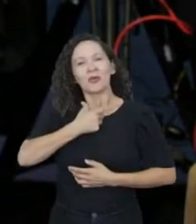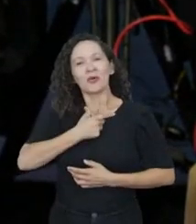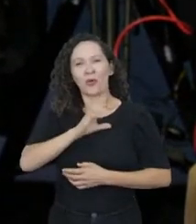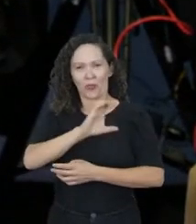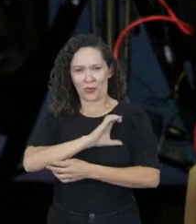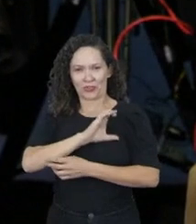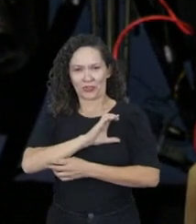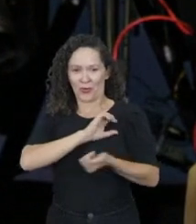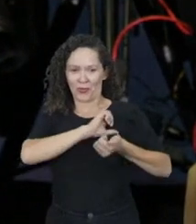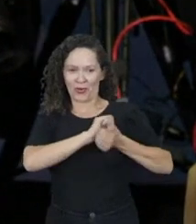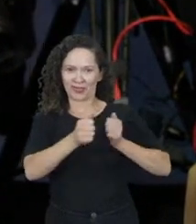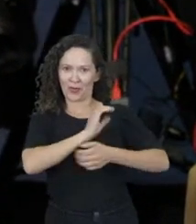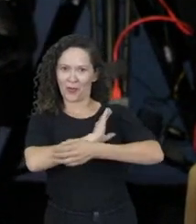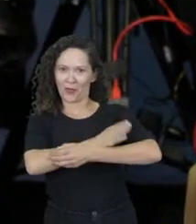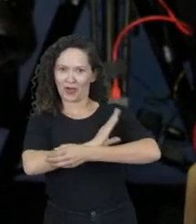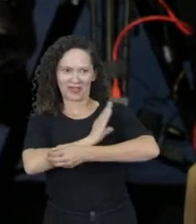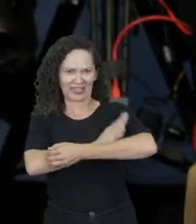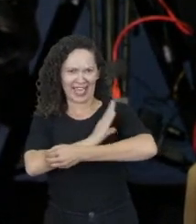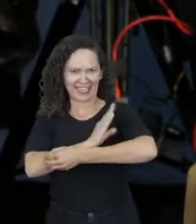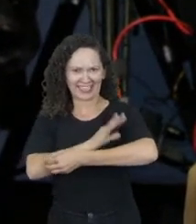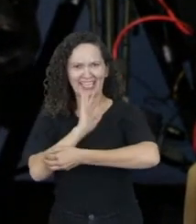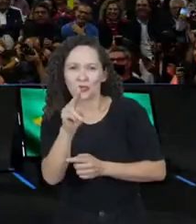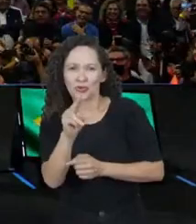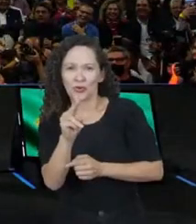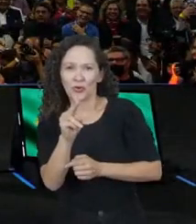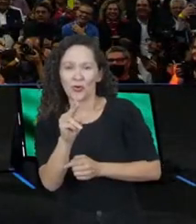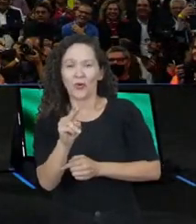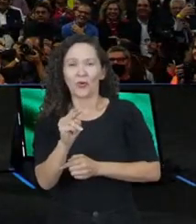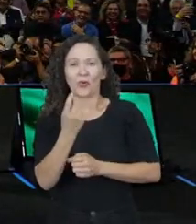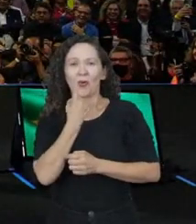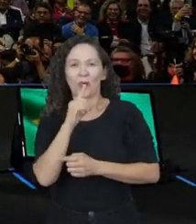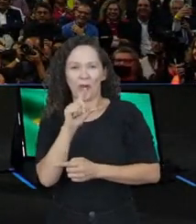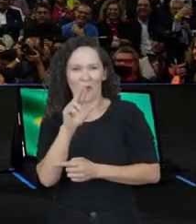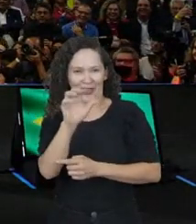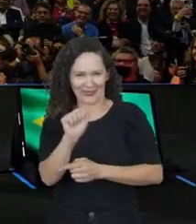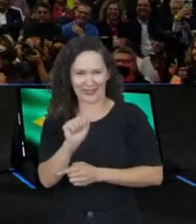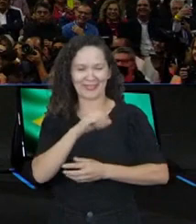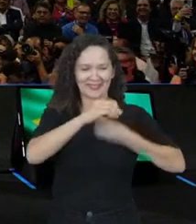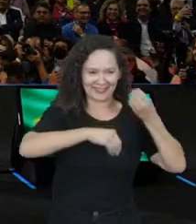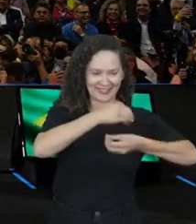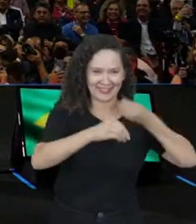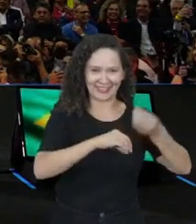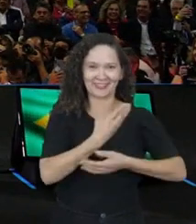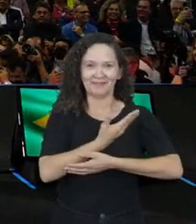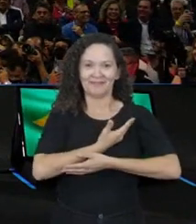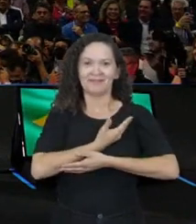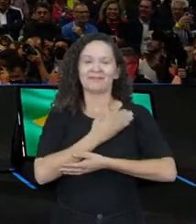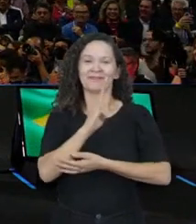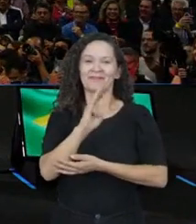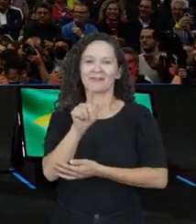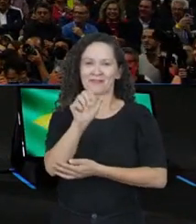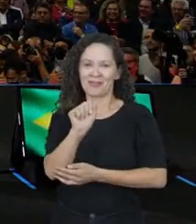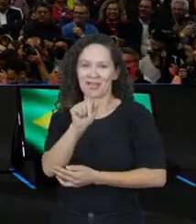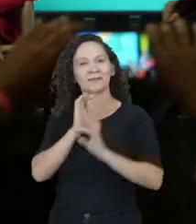país tras la gestión de Jair Bolsonaro, que ha calificado de irresponsable y criminal. Lula ha vuelto a reaparecer en la escena